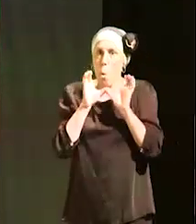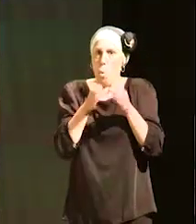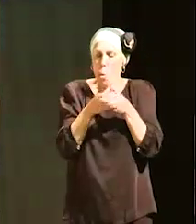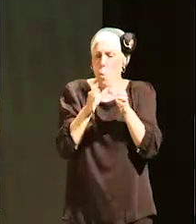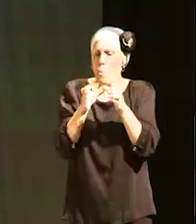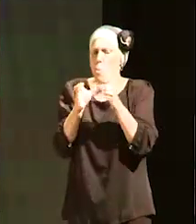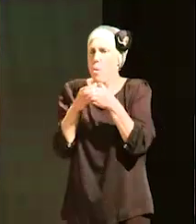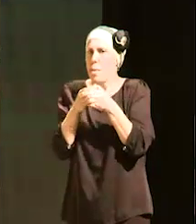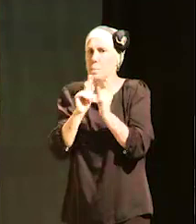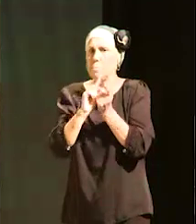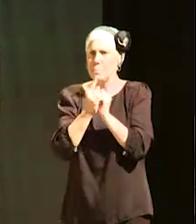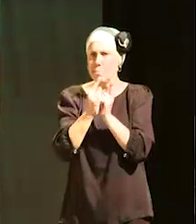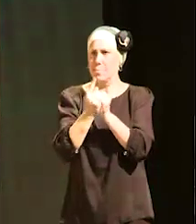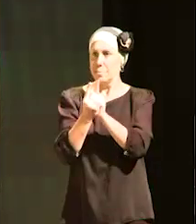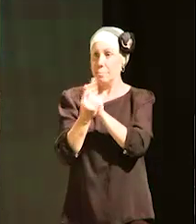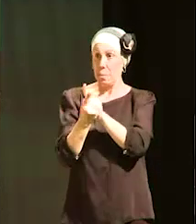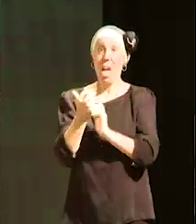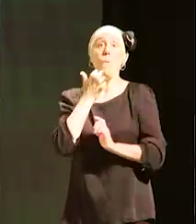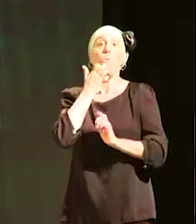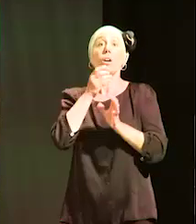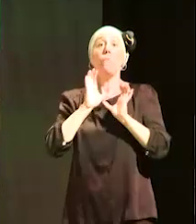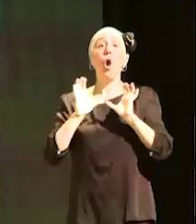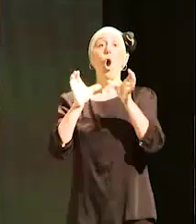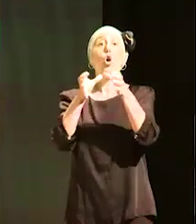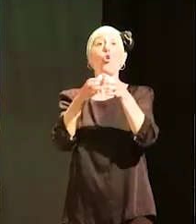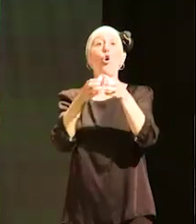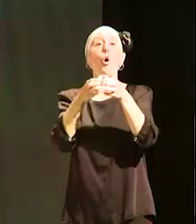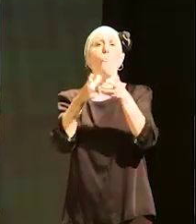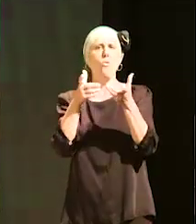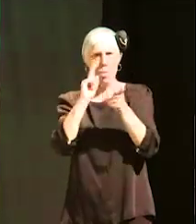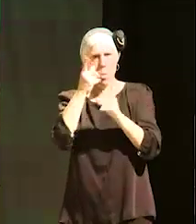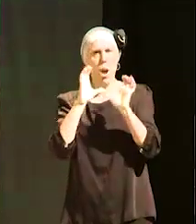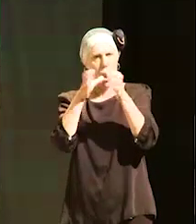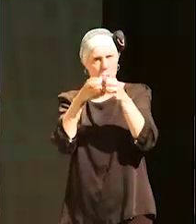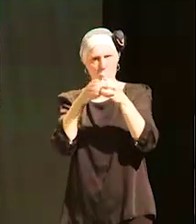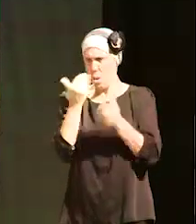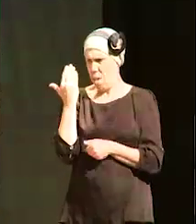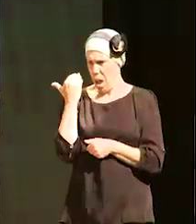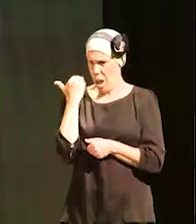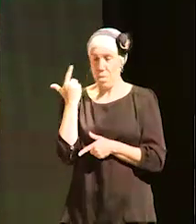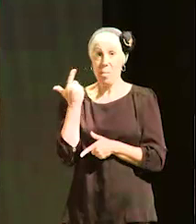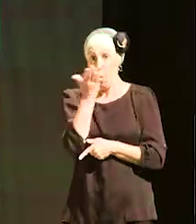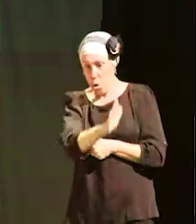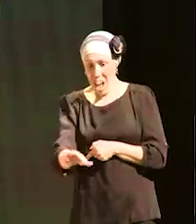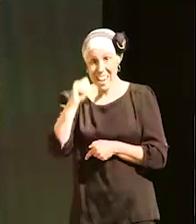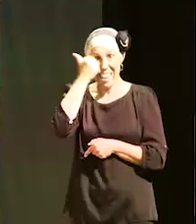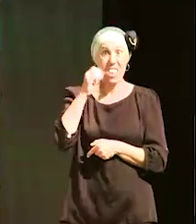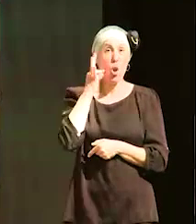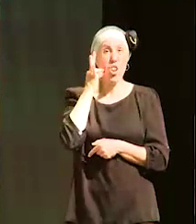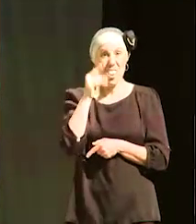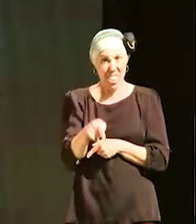pequeño por ejemplo en la comunidad de seth en seda y lo último que vimos con los niños y las niñas